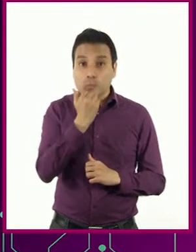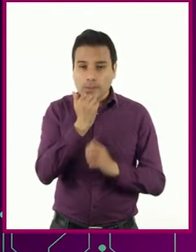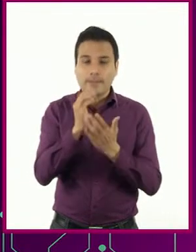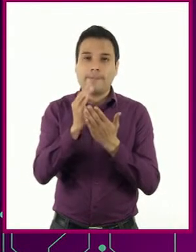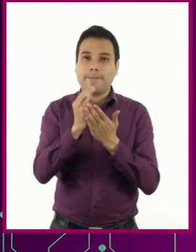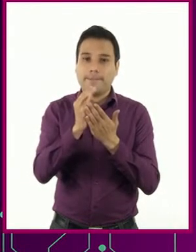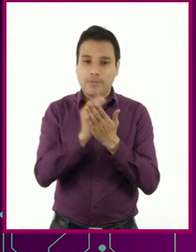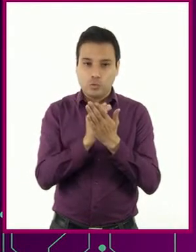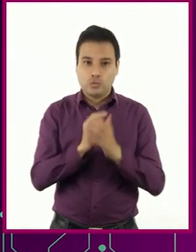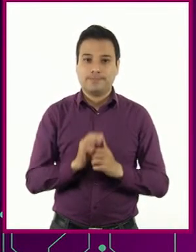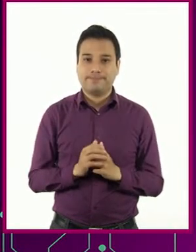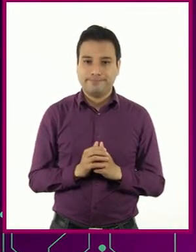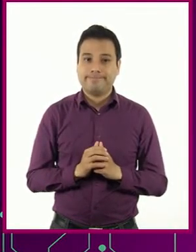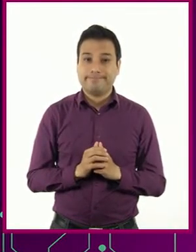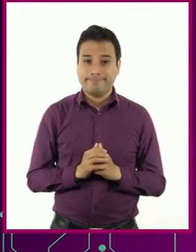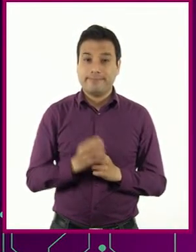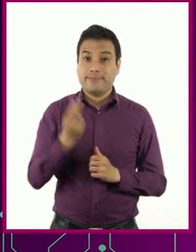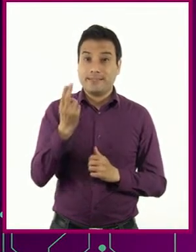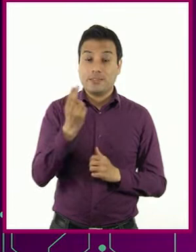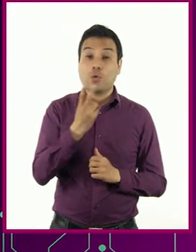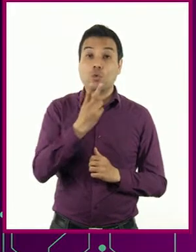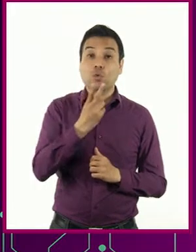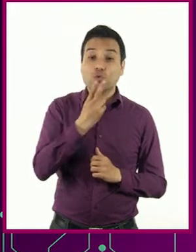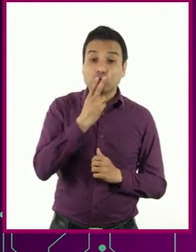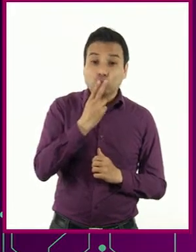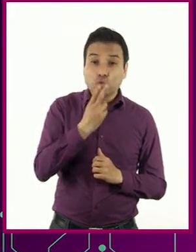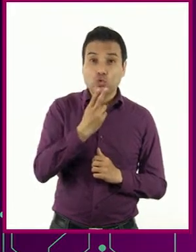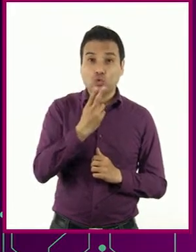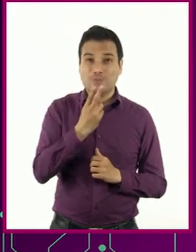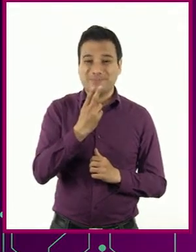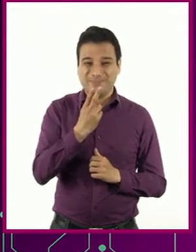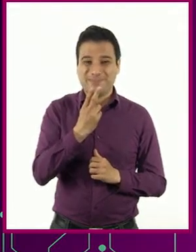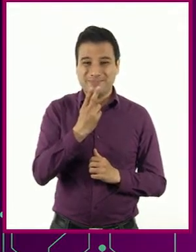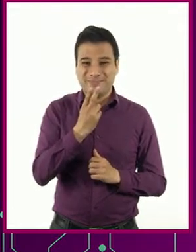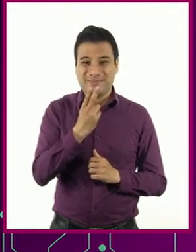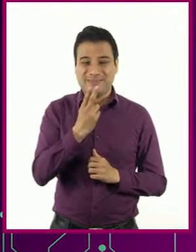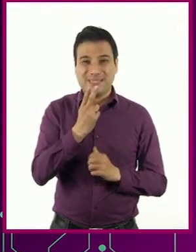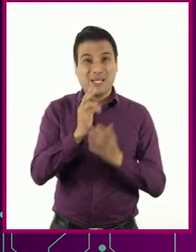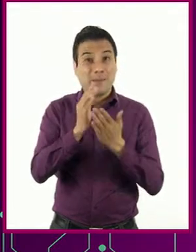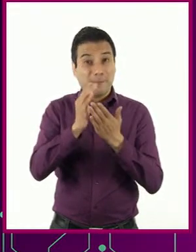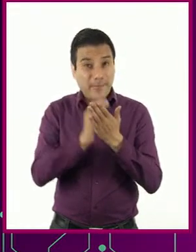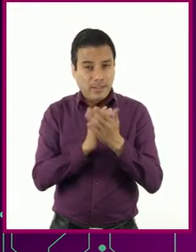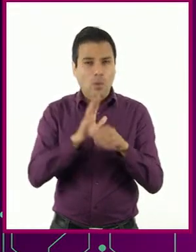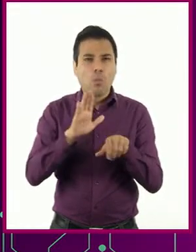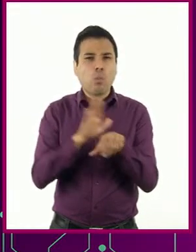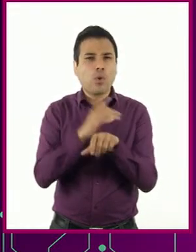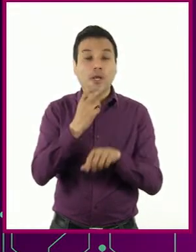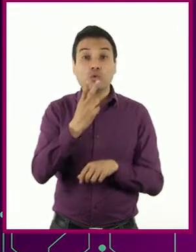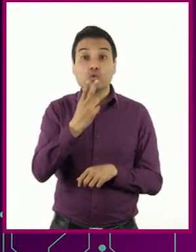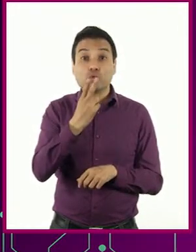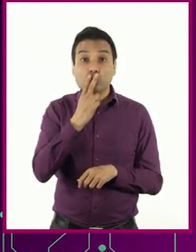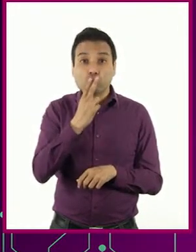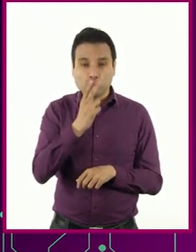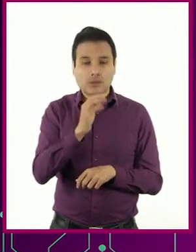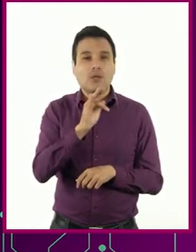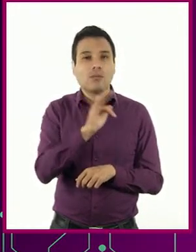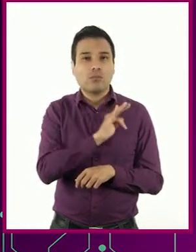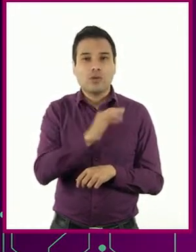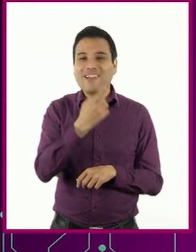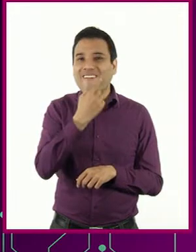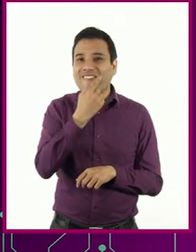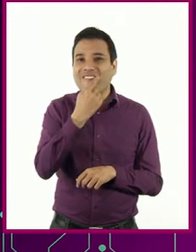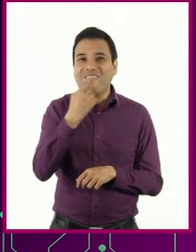azúcares. En especial, es necesario evitar el consumo de tabaco, pues la nicotina y el alquitrán manchan